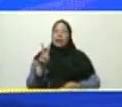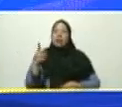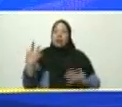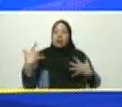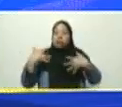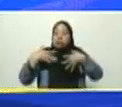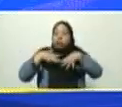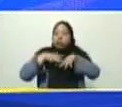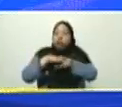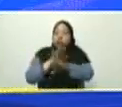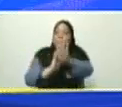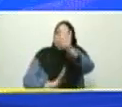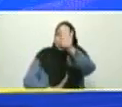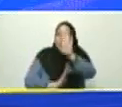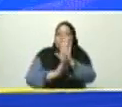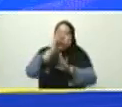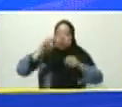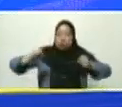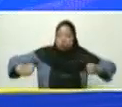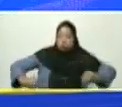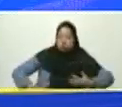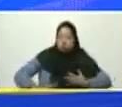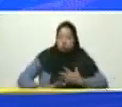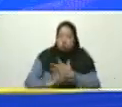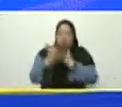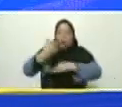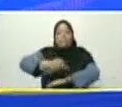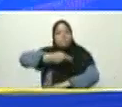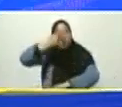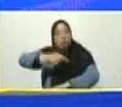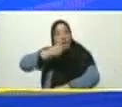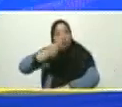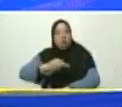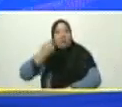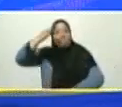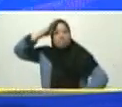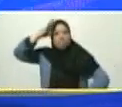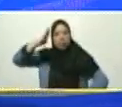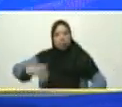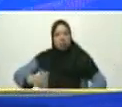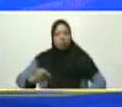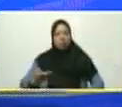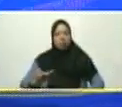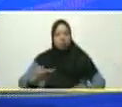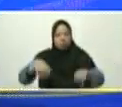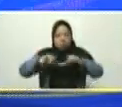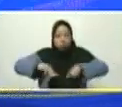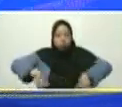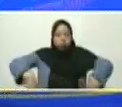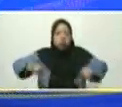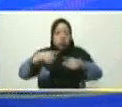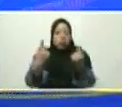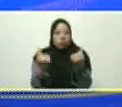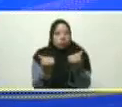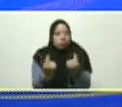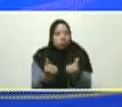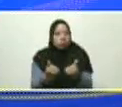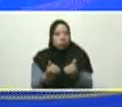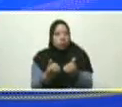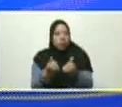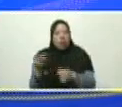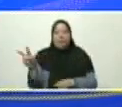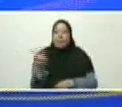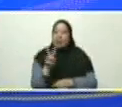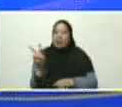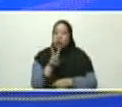integral, espiritual, moral, política, militar, territorial, económica. Venezuela